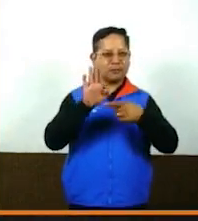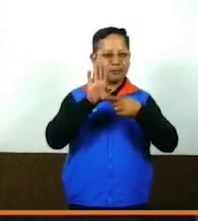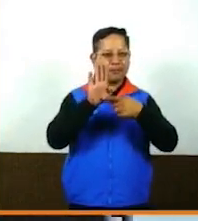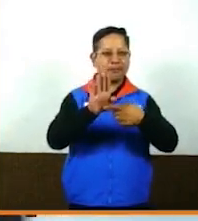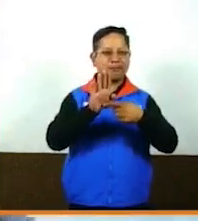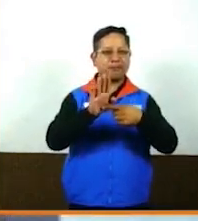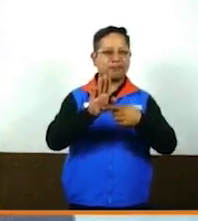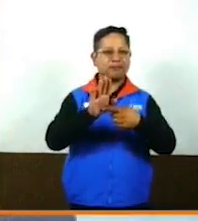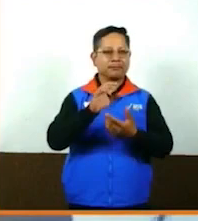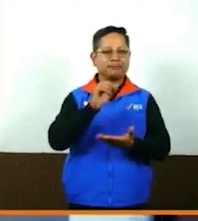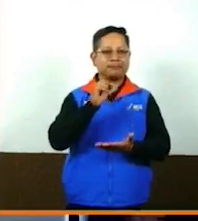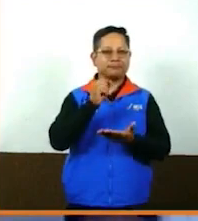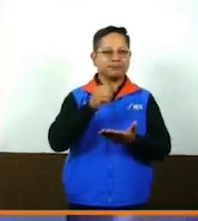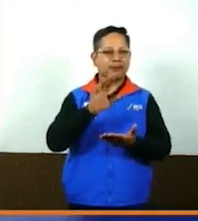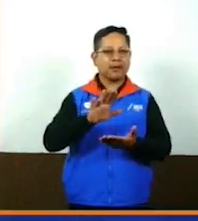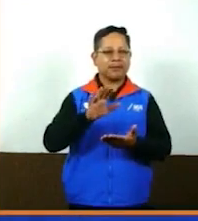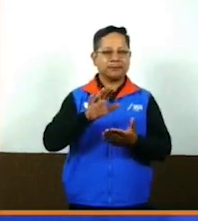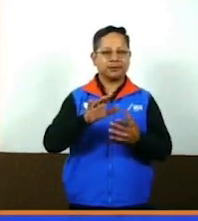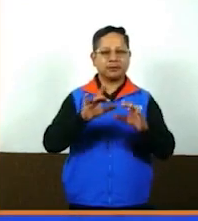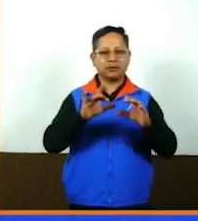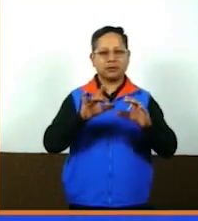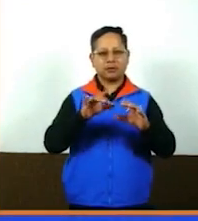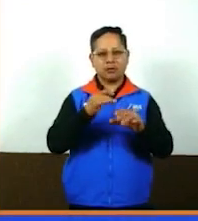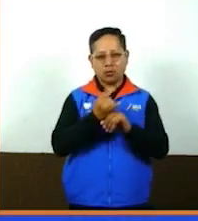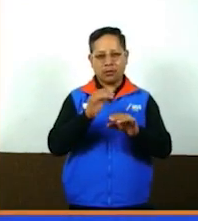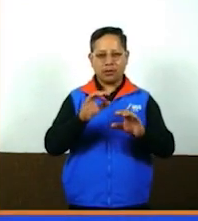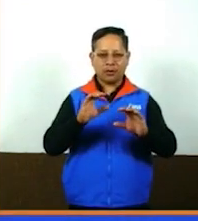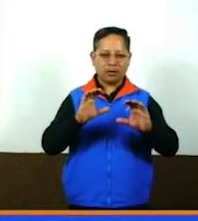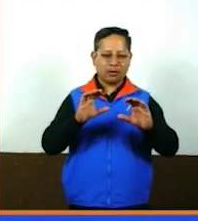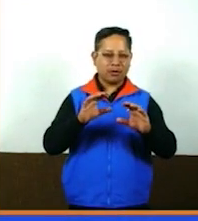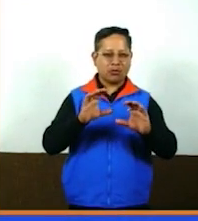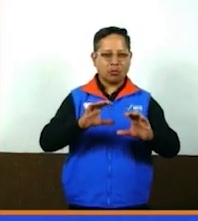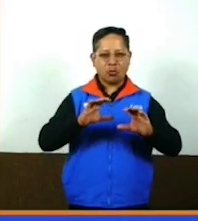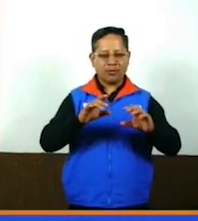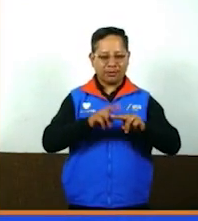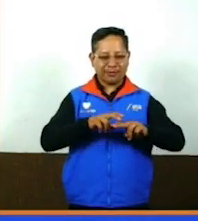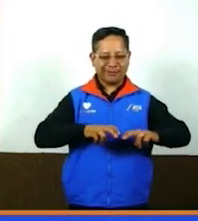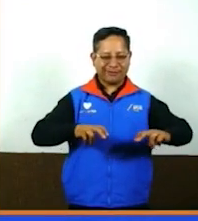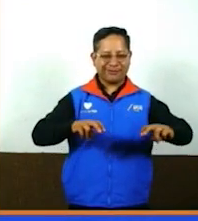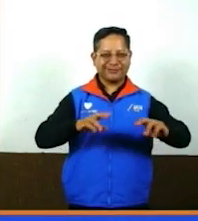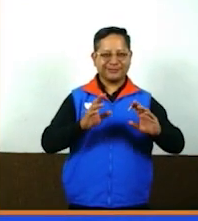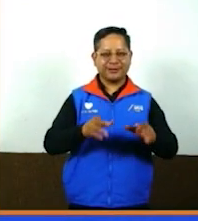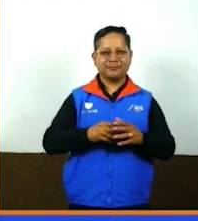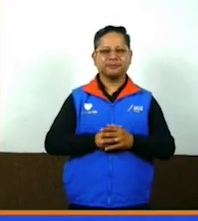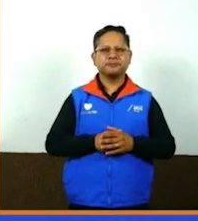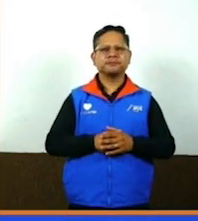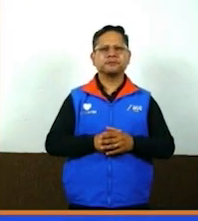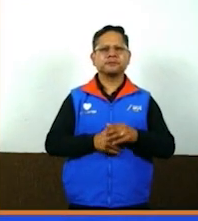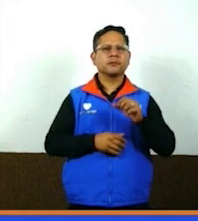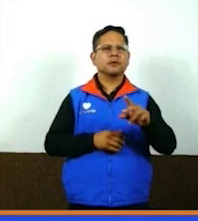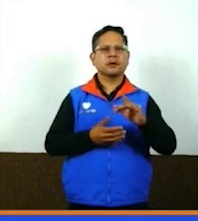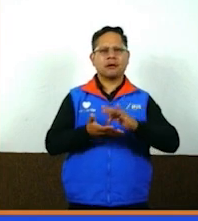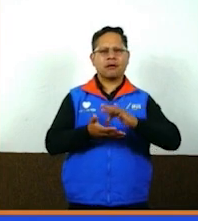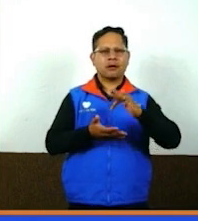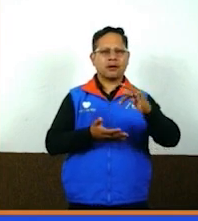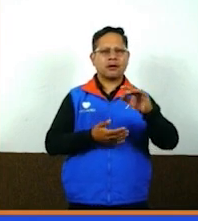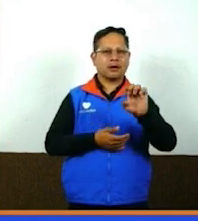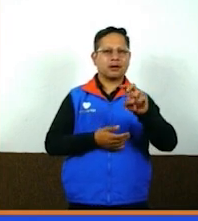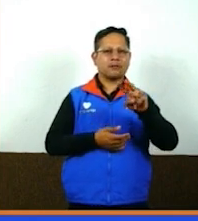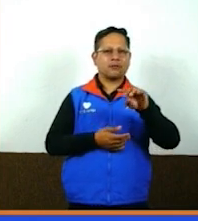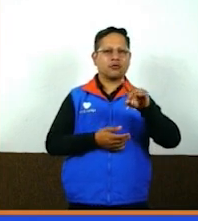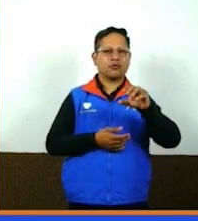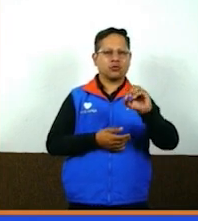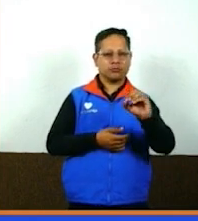los reconocimientos virtuales para nuestros acompañantes del panel. Así es, y agradecemos entonces a Evodio